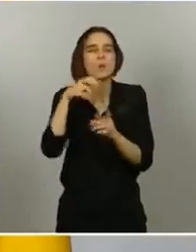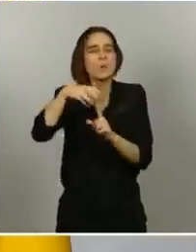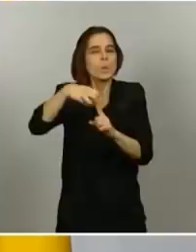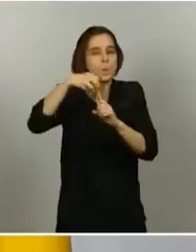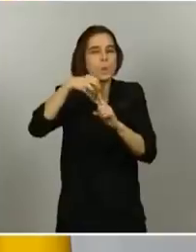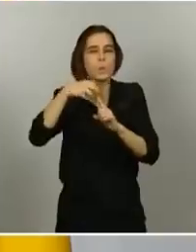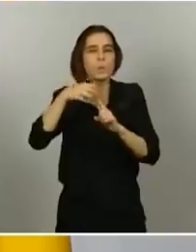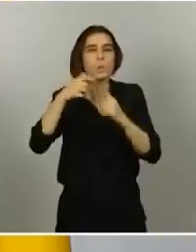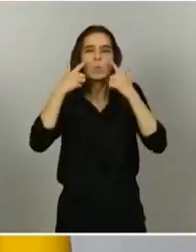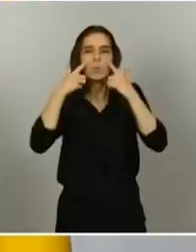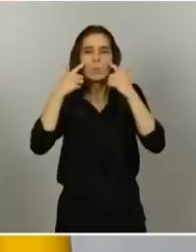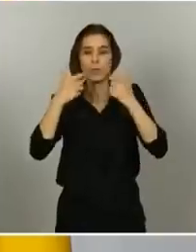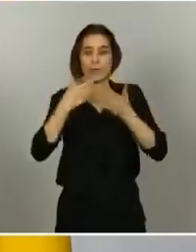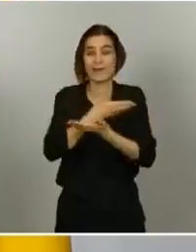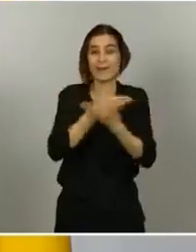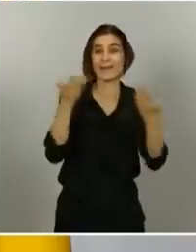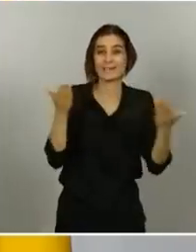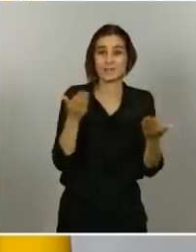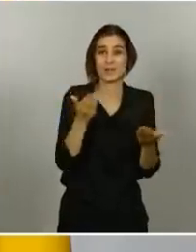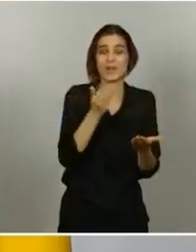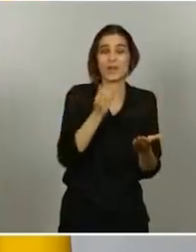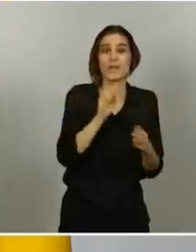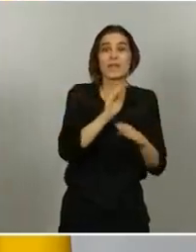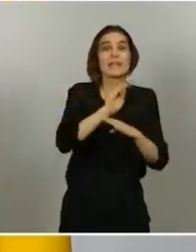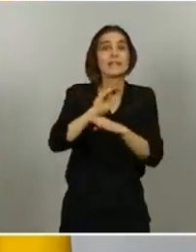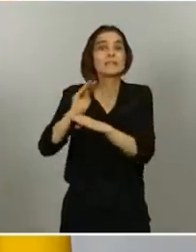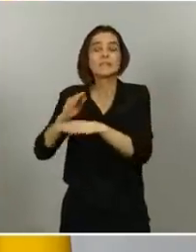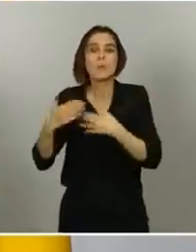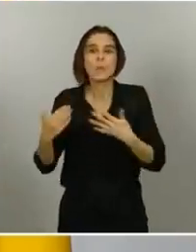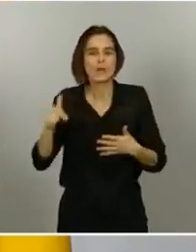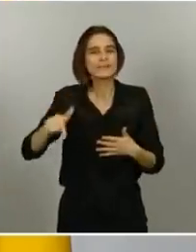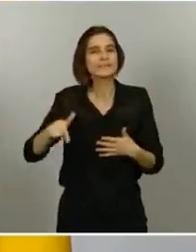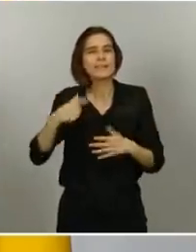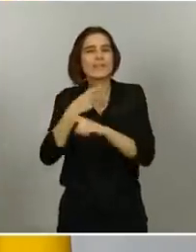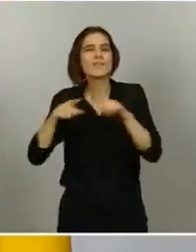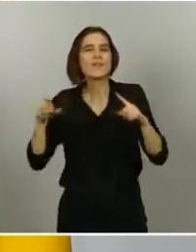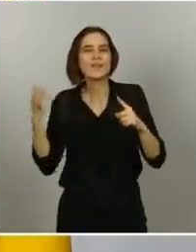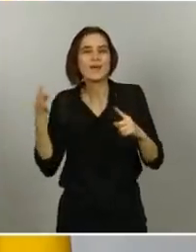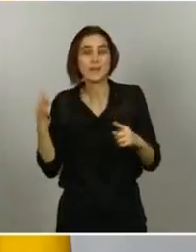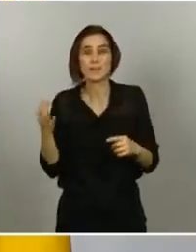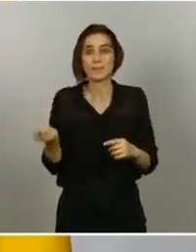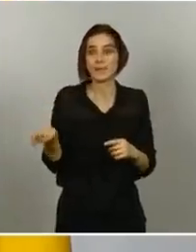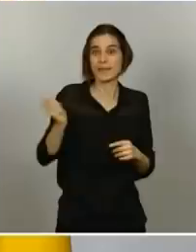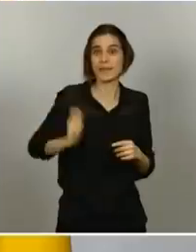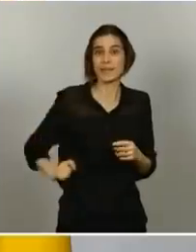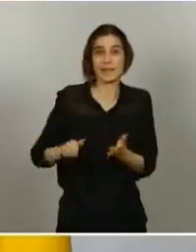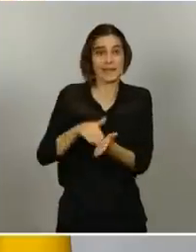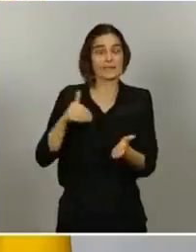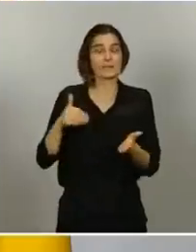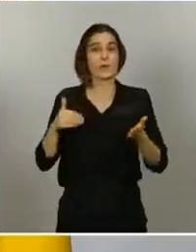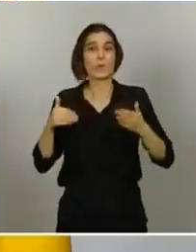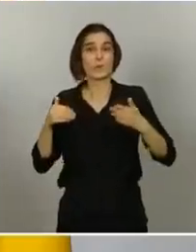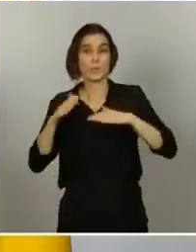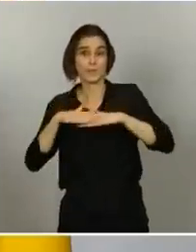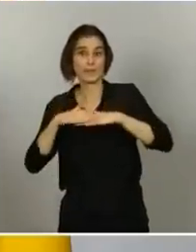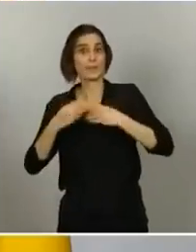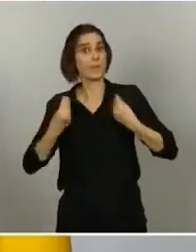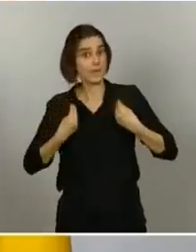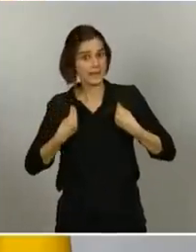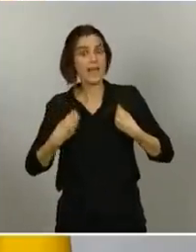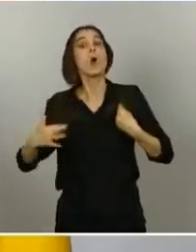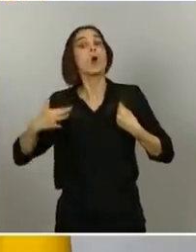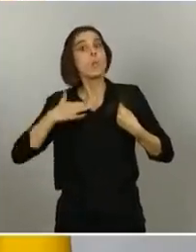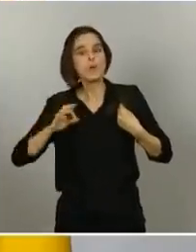que existían hasta o momento e é que o ingreso mínimo vital é compatible con outros ingresos incluídos os